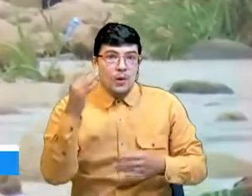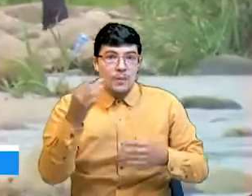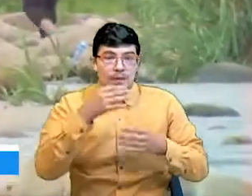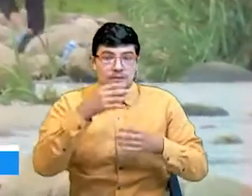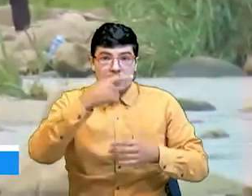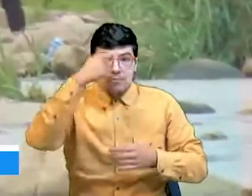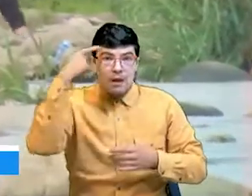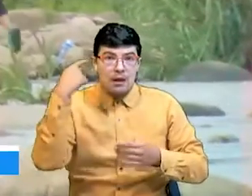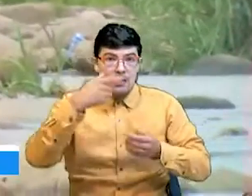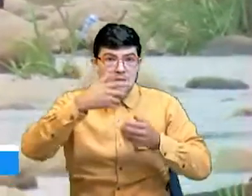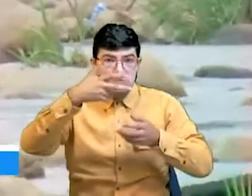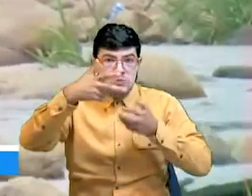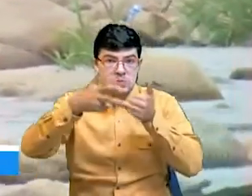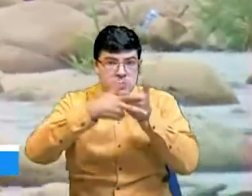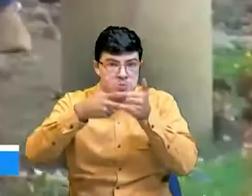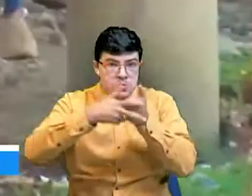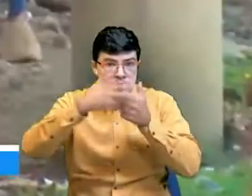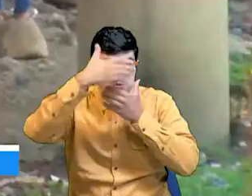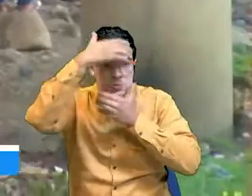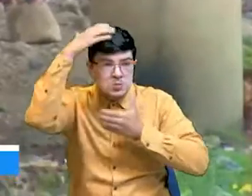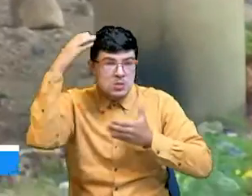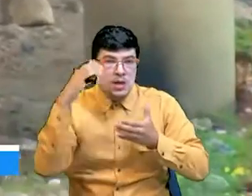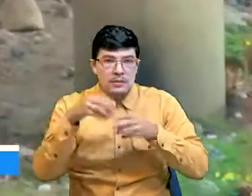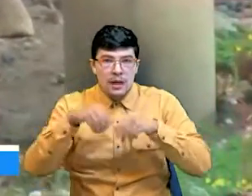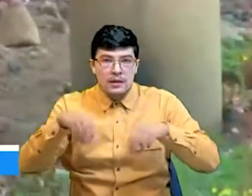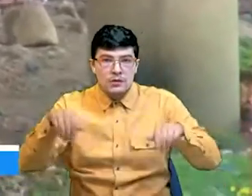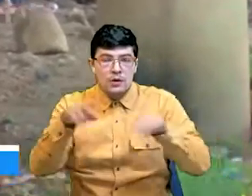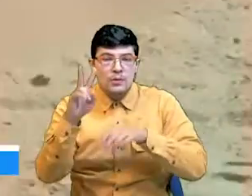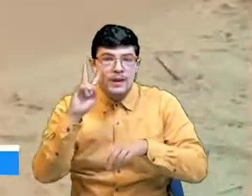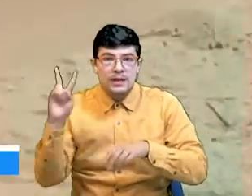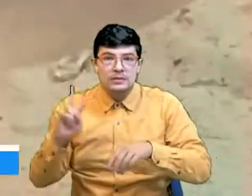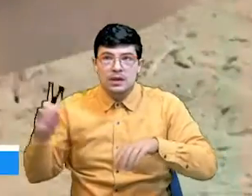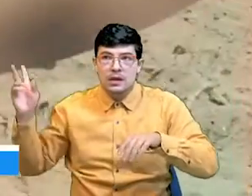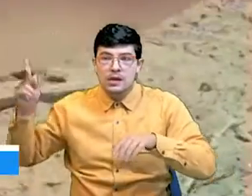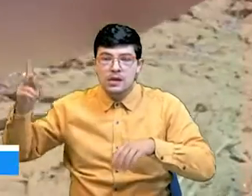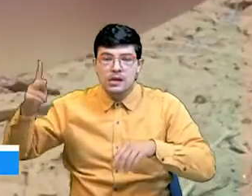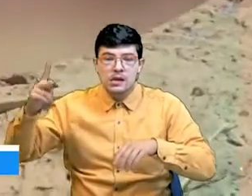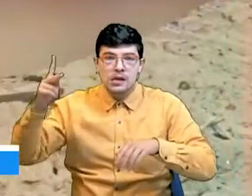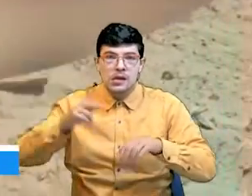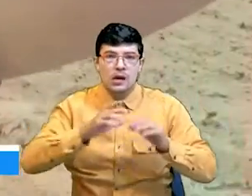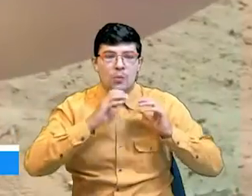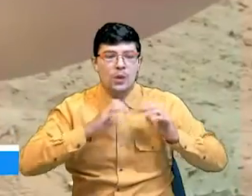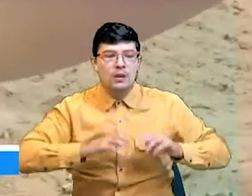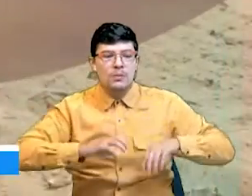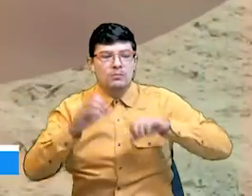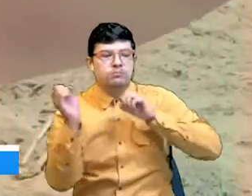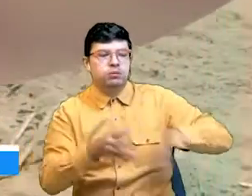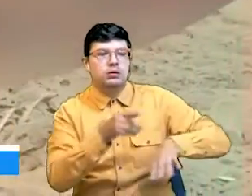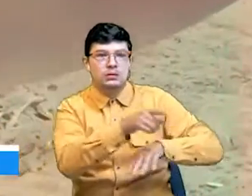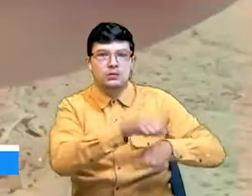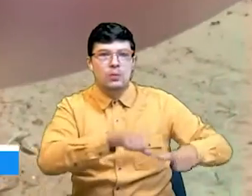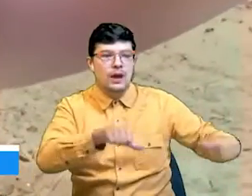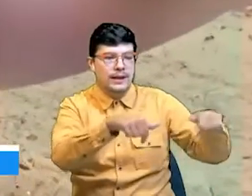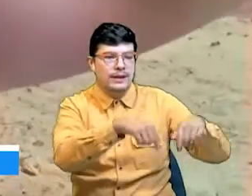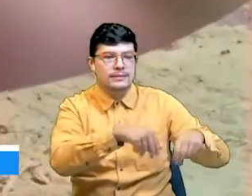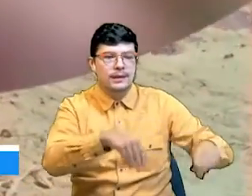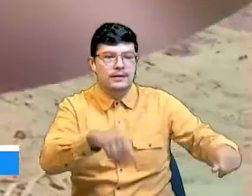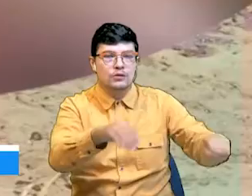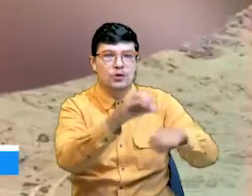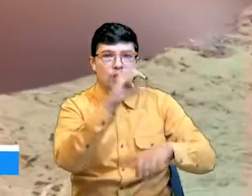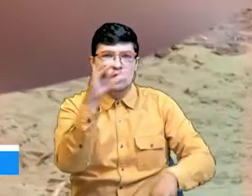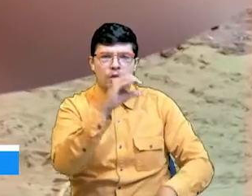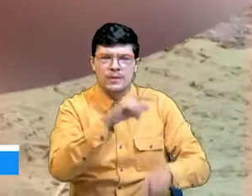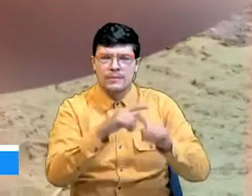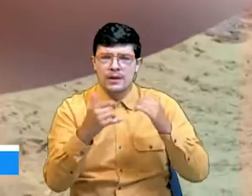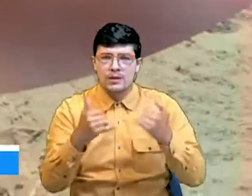encapuchados provenientes de territorio venezolano dejarían del lado colombiano el cuerpo de una persona asesinada. Las autoridades trabajan